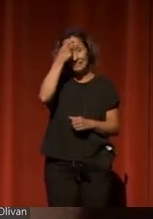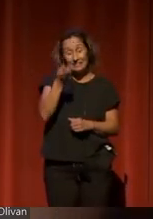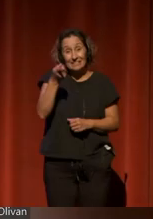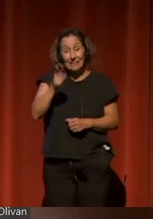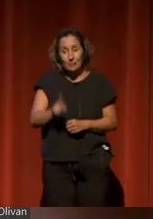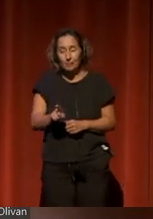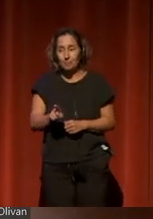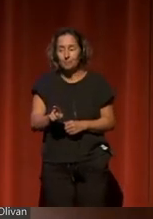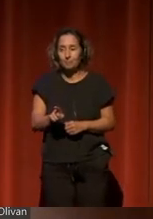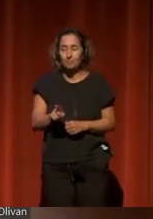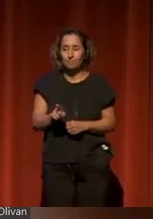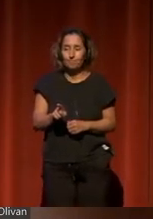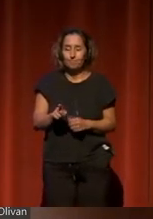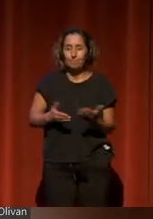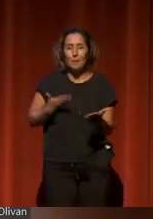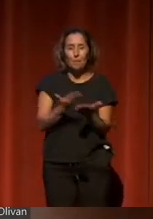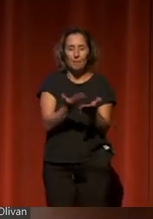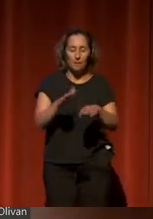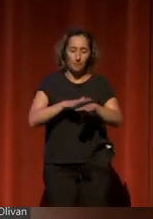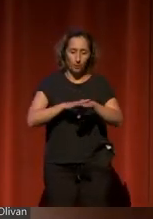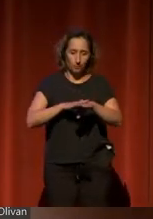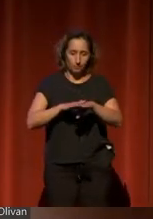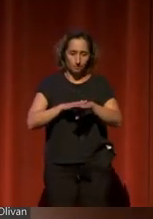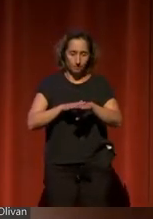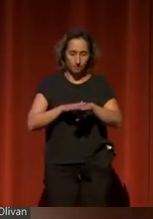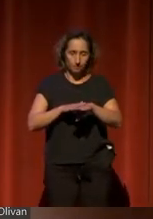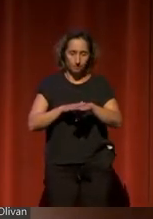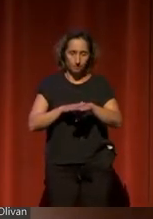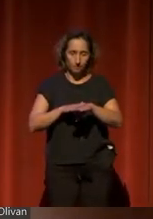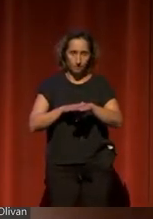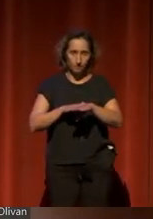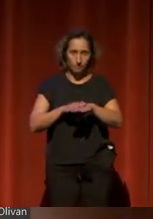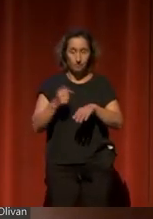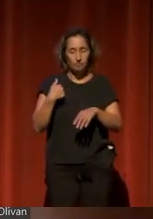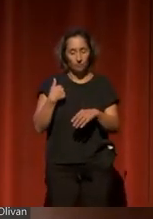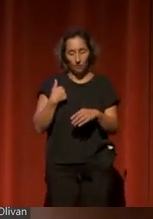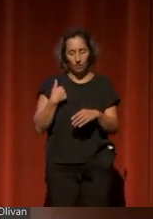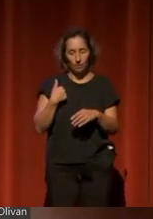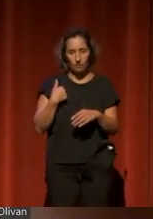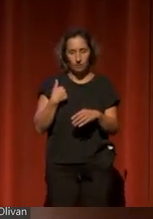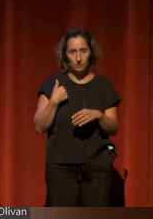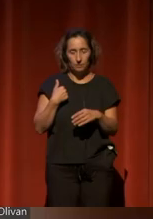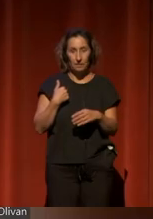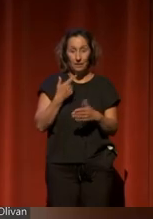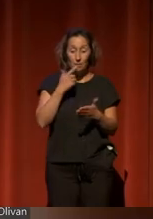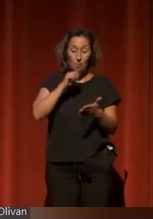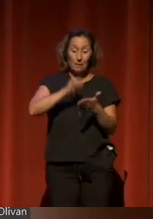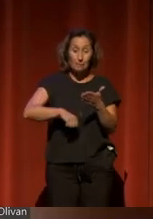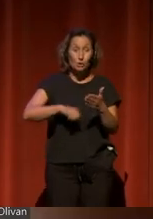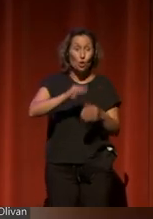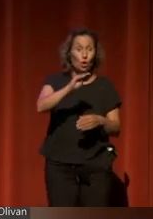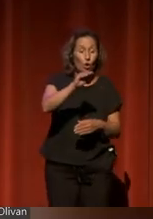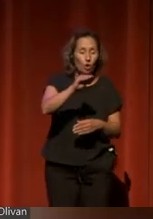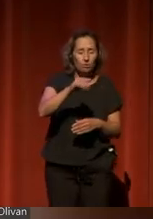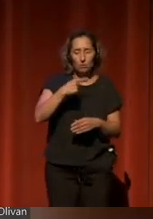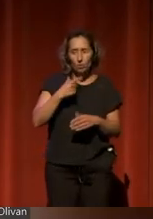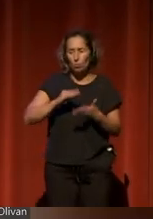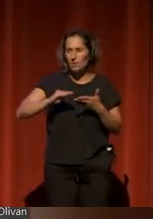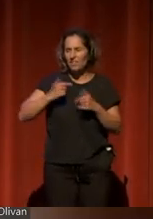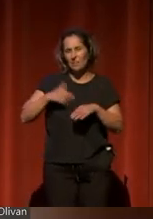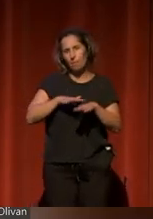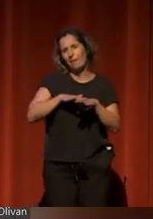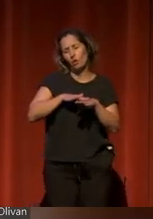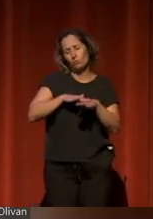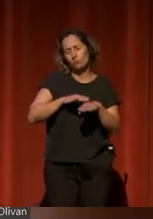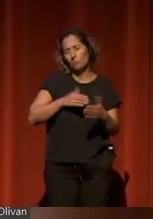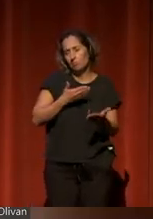eh Perdón no yo digo que soy mucho más de pedir perdón que de pedir permiso no Entonces yo creo que